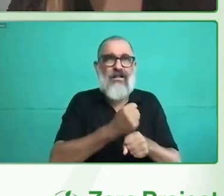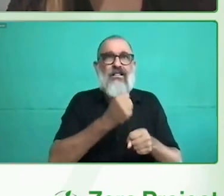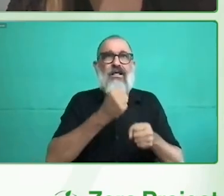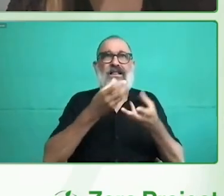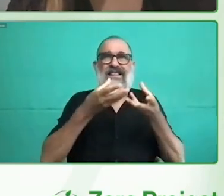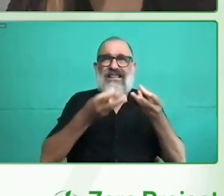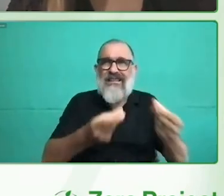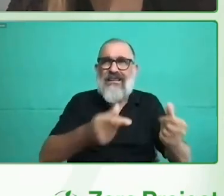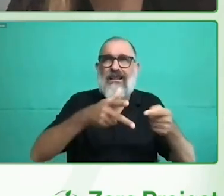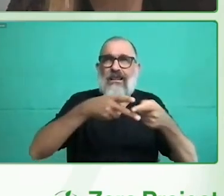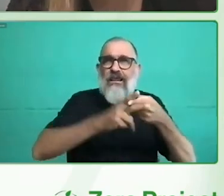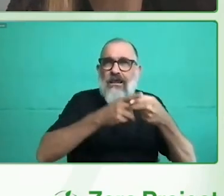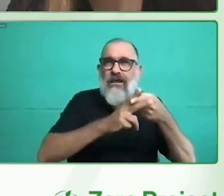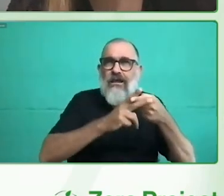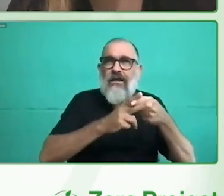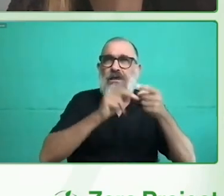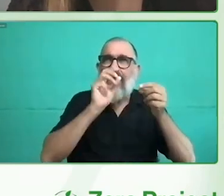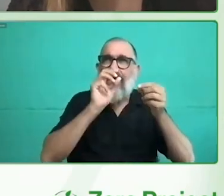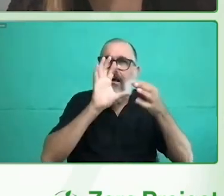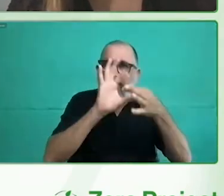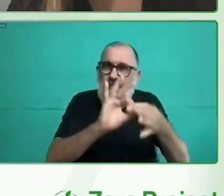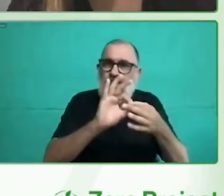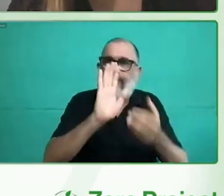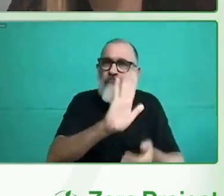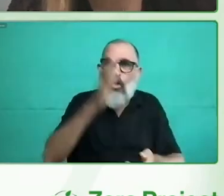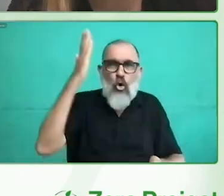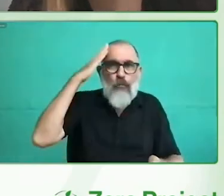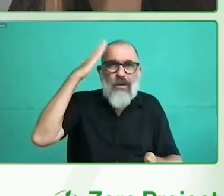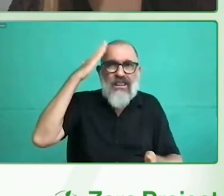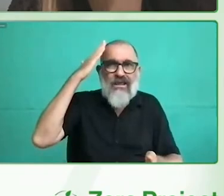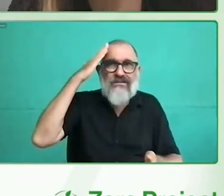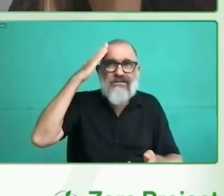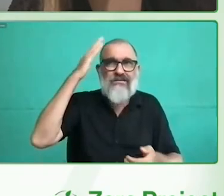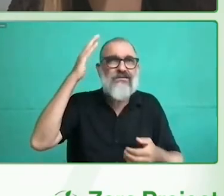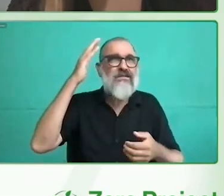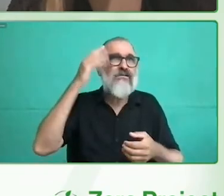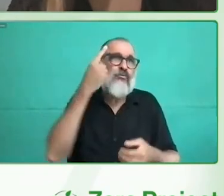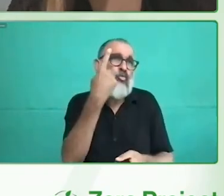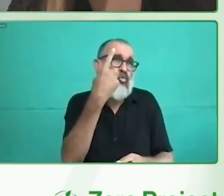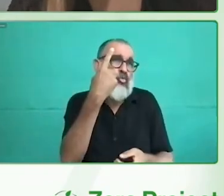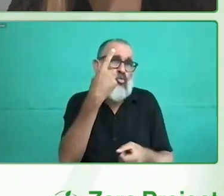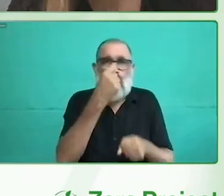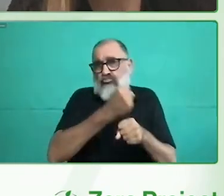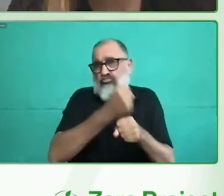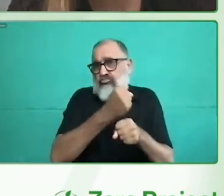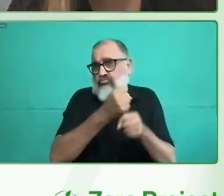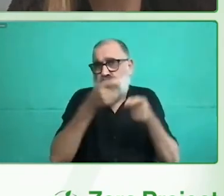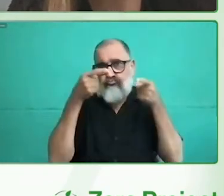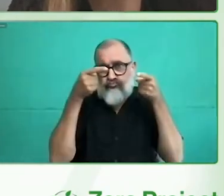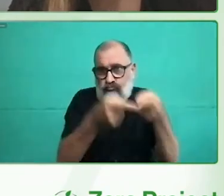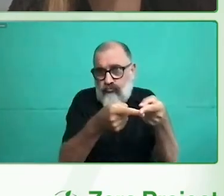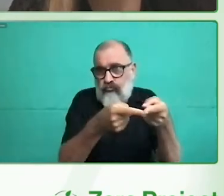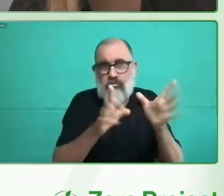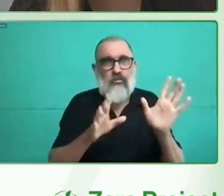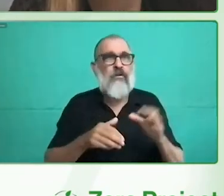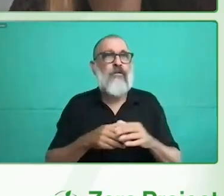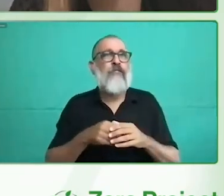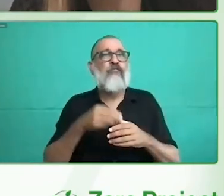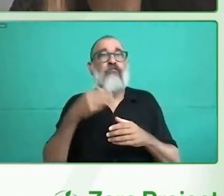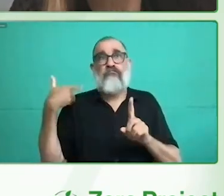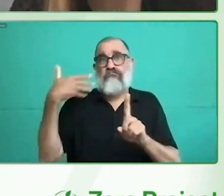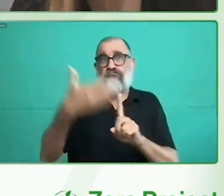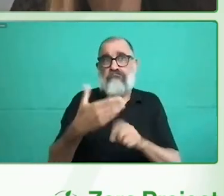actividad. Aquí nuevamente las familias serán nuestras aliadas para acompañar a sus familiares